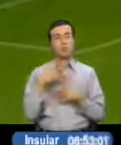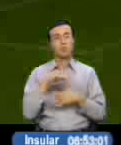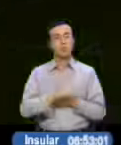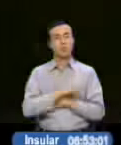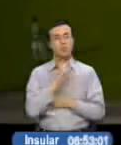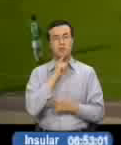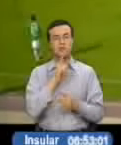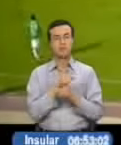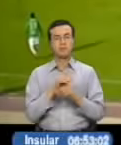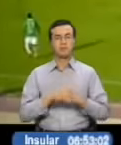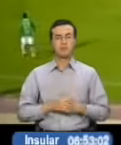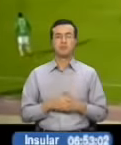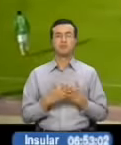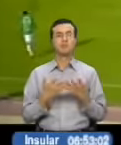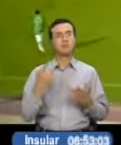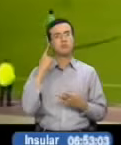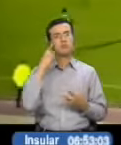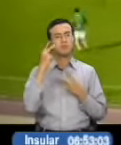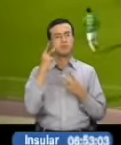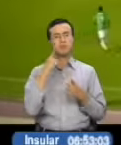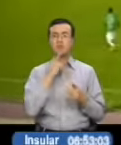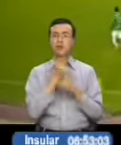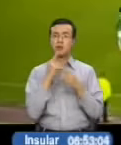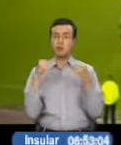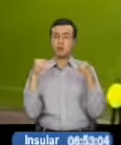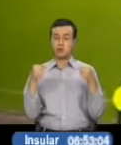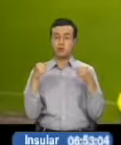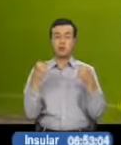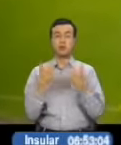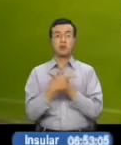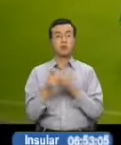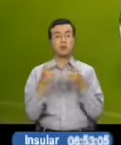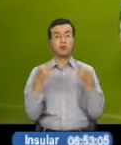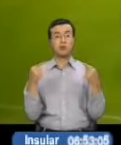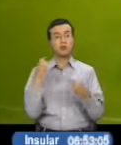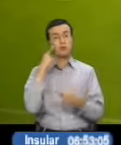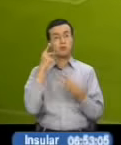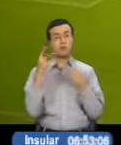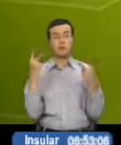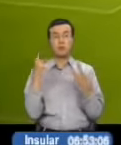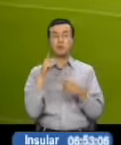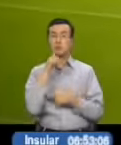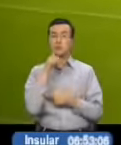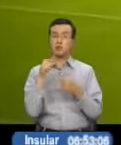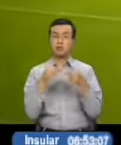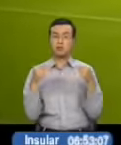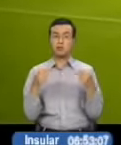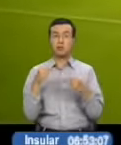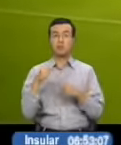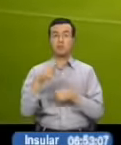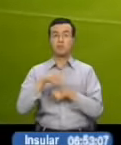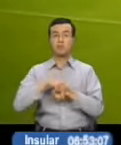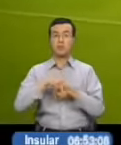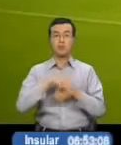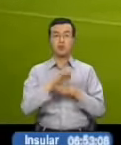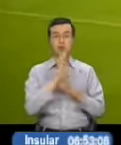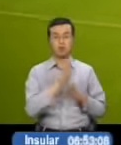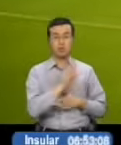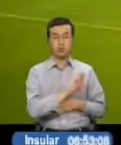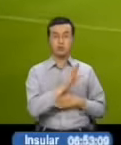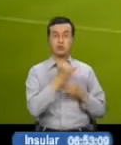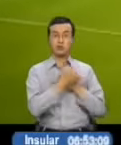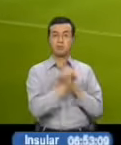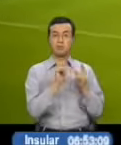victorias. Ahora y mirando de cerca esta edición de la Libertadores, observamos en el frente a frente que el paraguayo naturalizado ecuatoriano